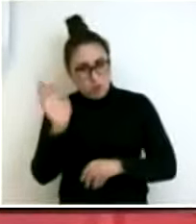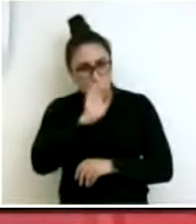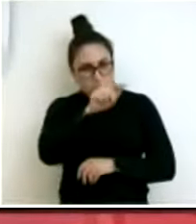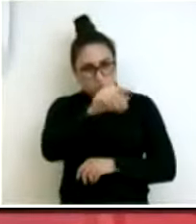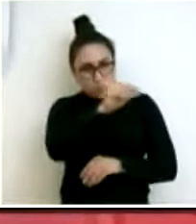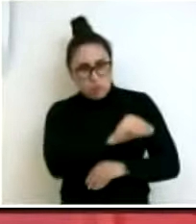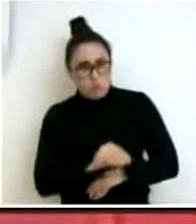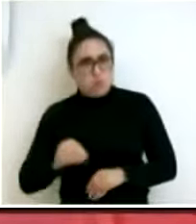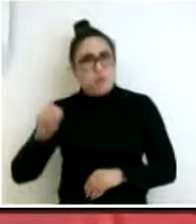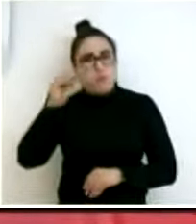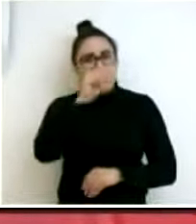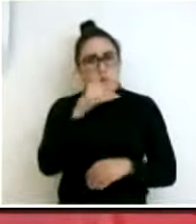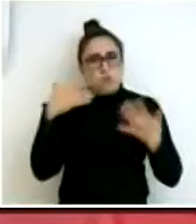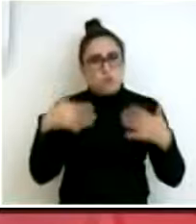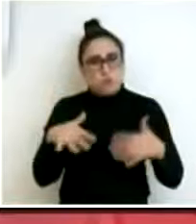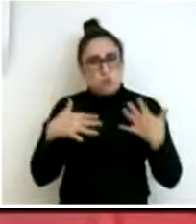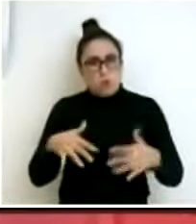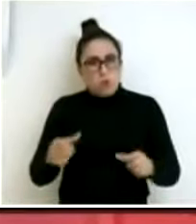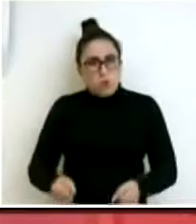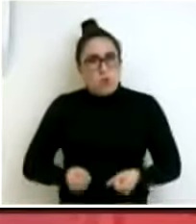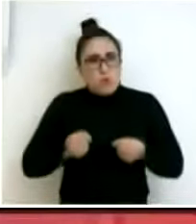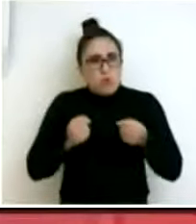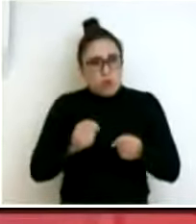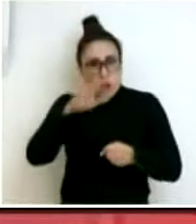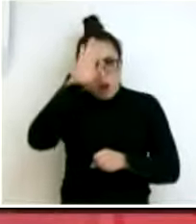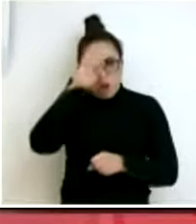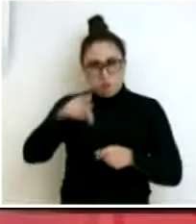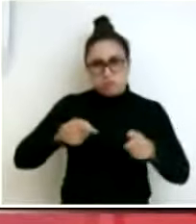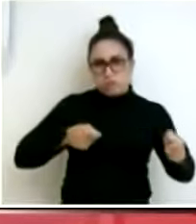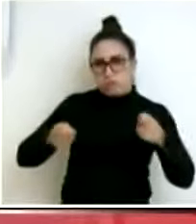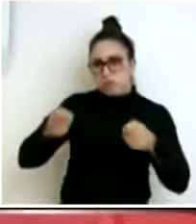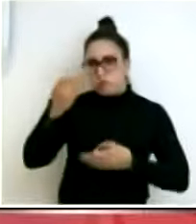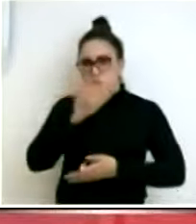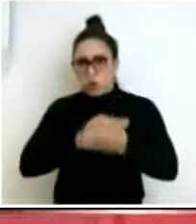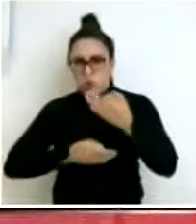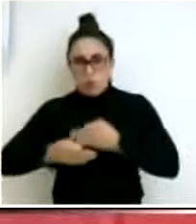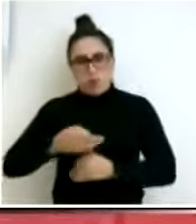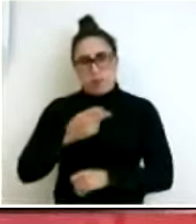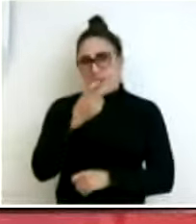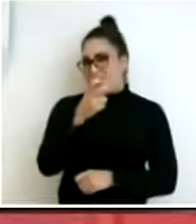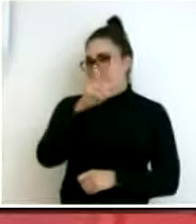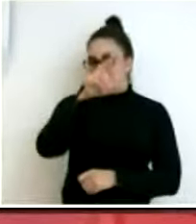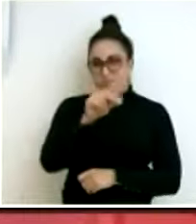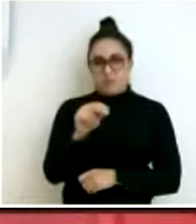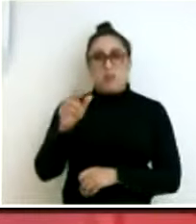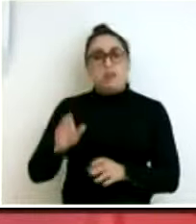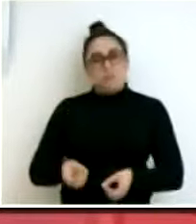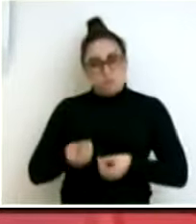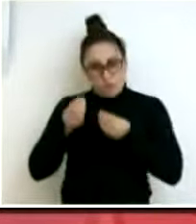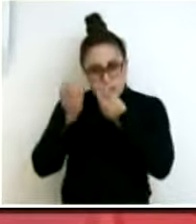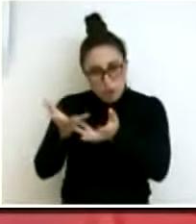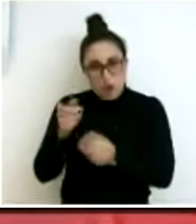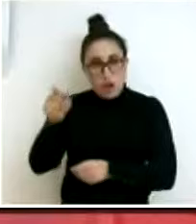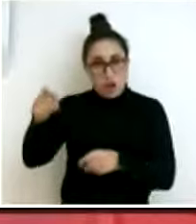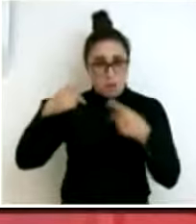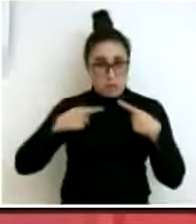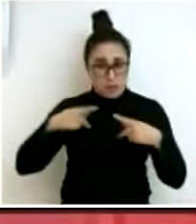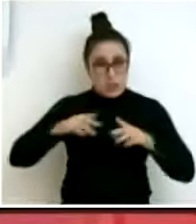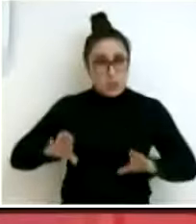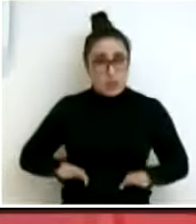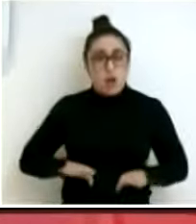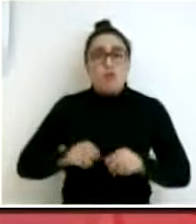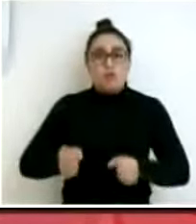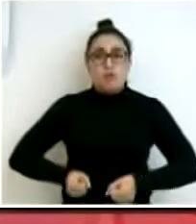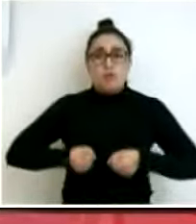el poder o cuando se goza la victoria. Se da en la adversidad, cuando se avecina